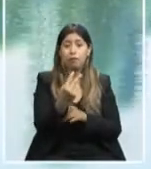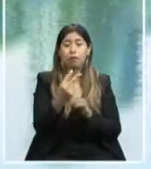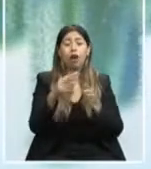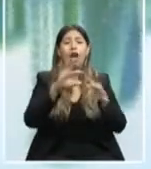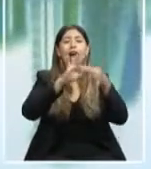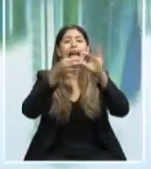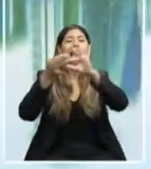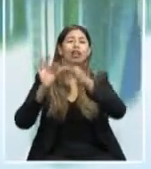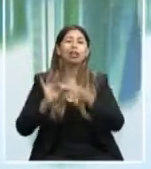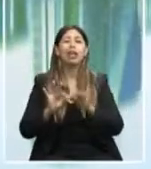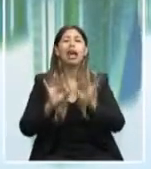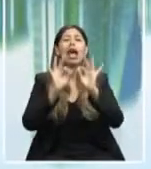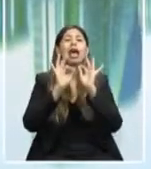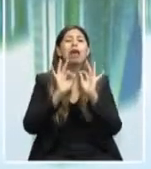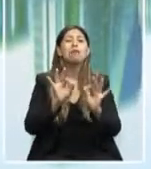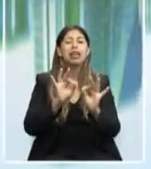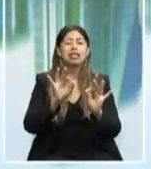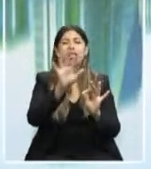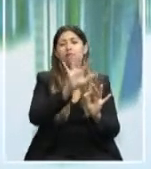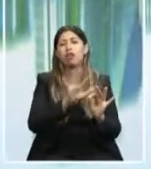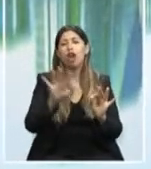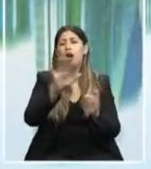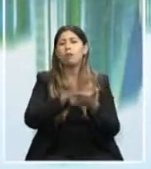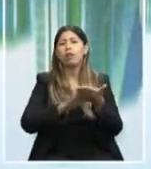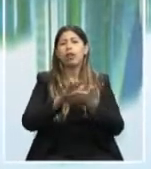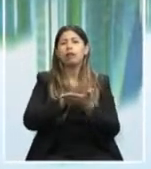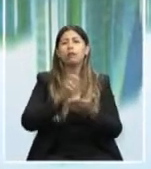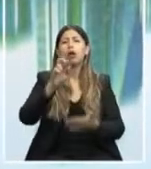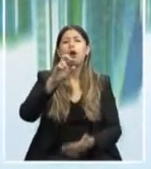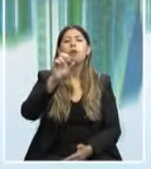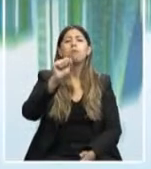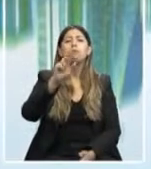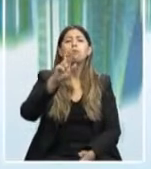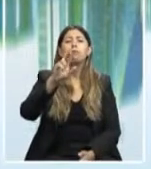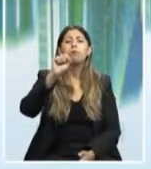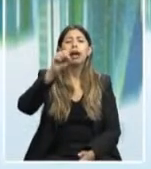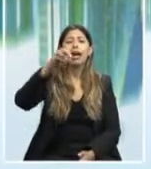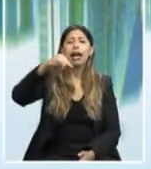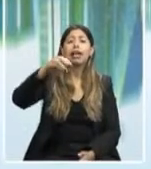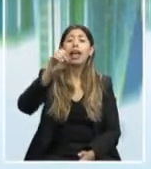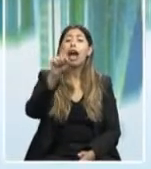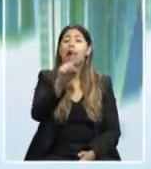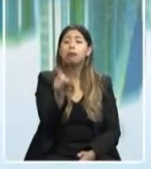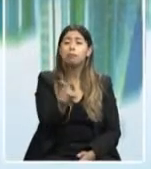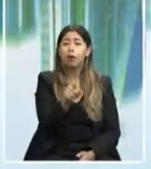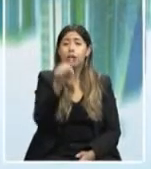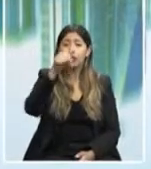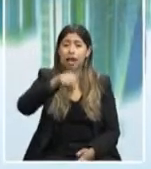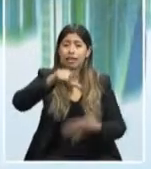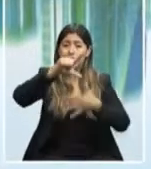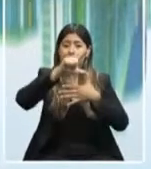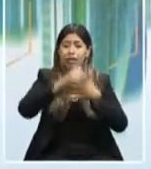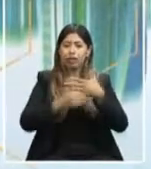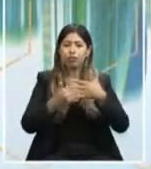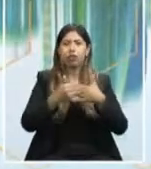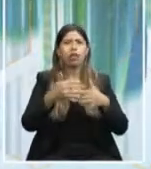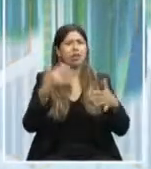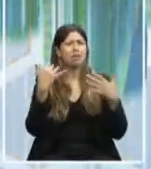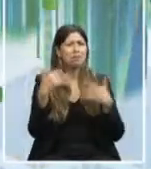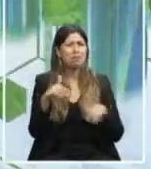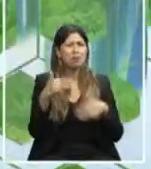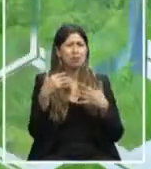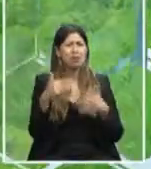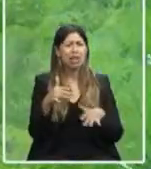Latina, por ejemplo, los páramos, que son tan importantes, van disminuyendo en la medida